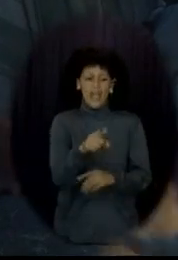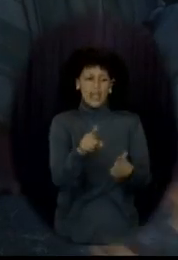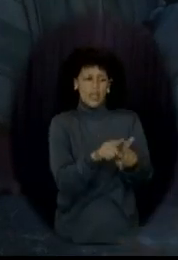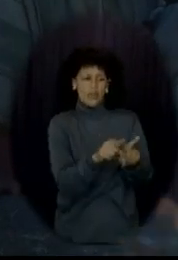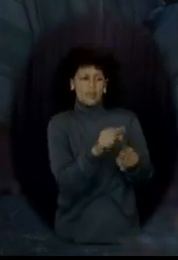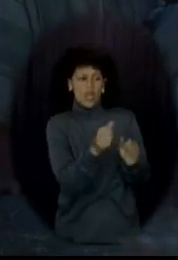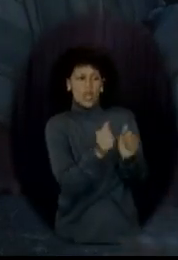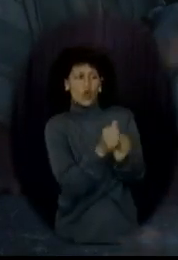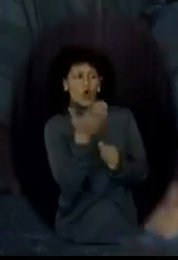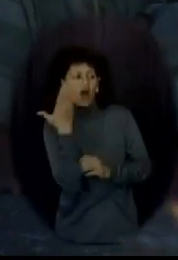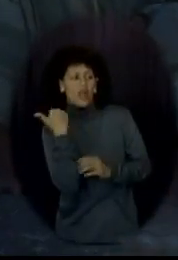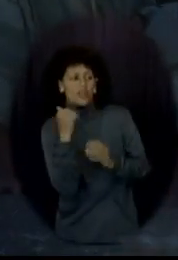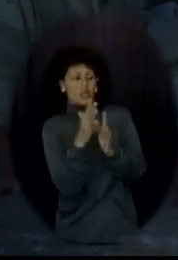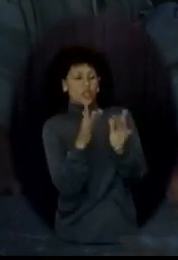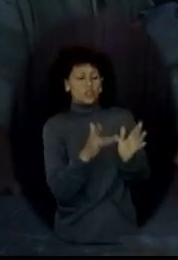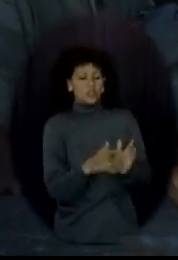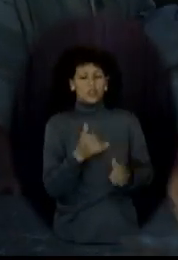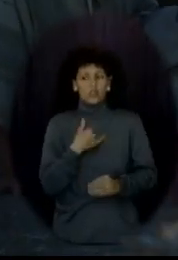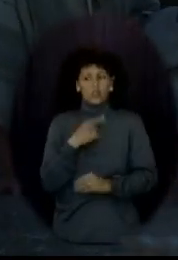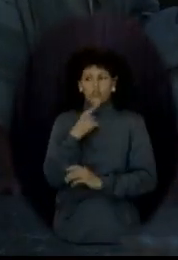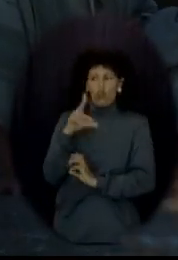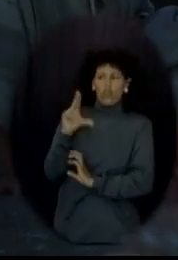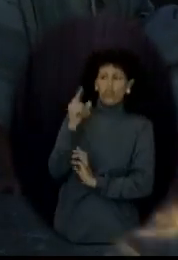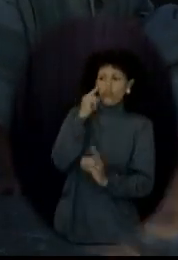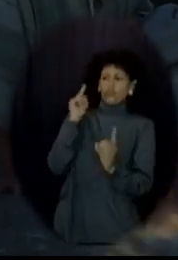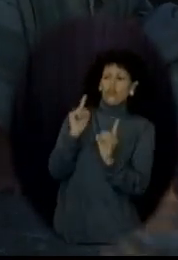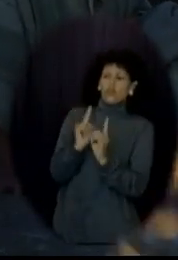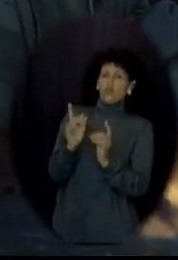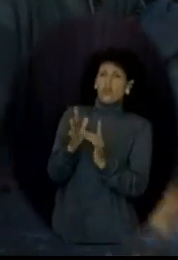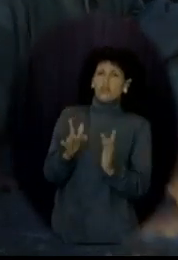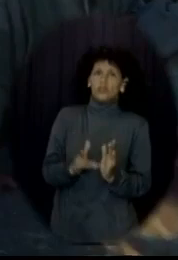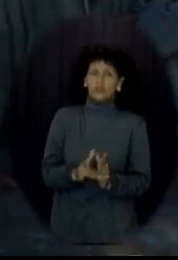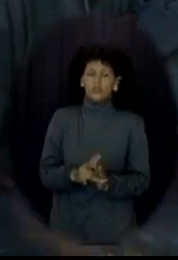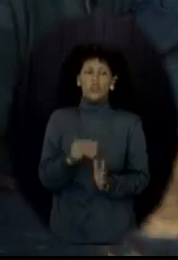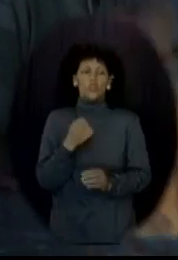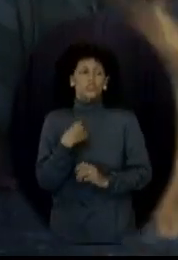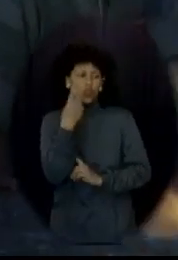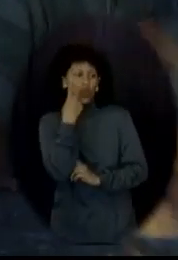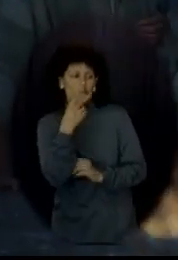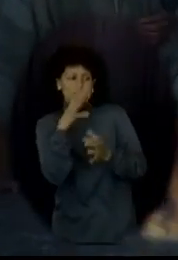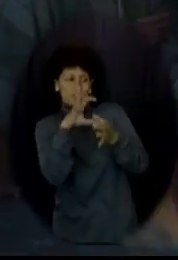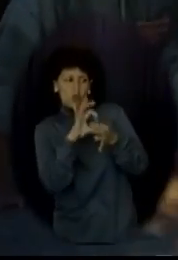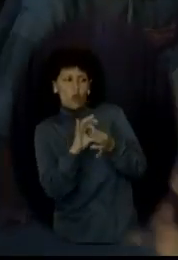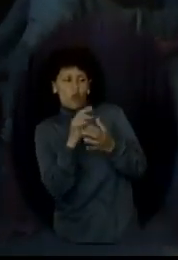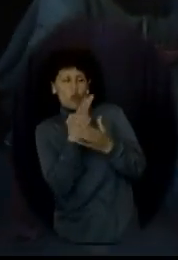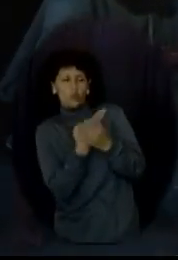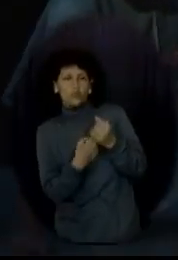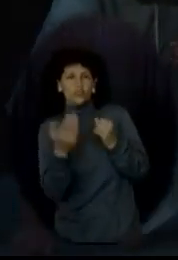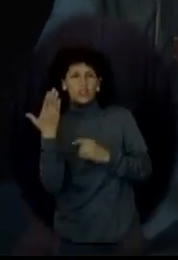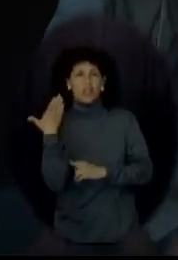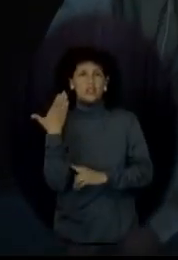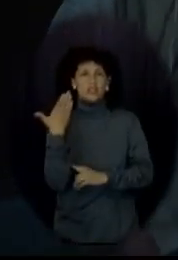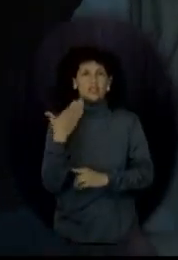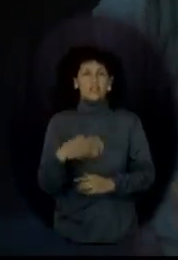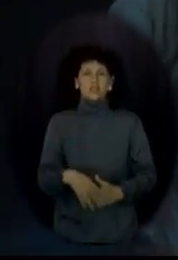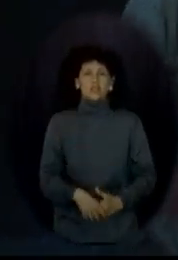Él también estaba con Jesús. Mujer, yo no lo conozco. Yo los vi juntos.